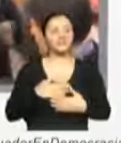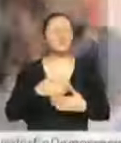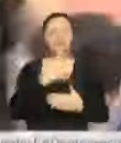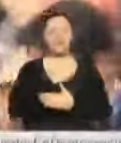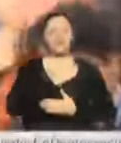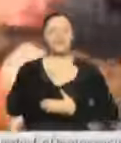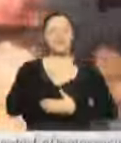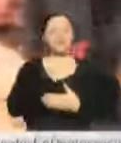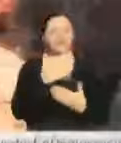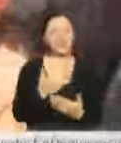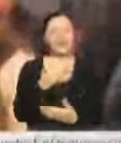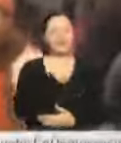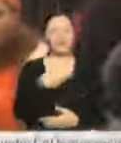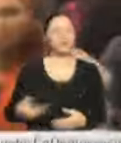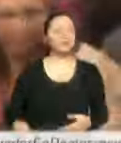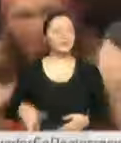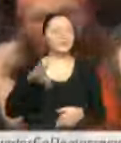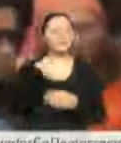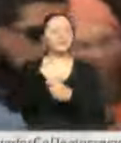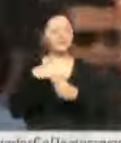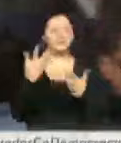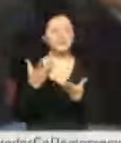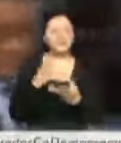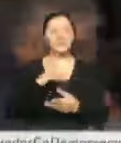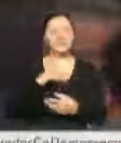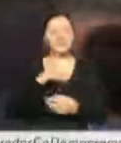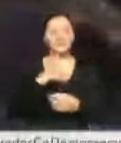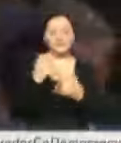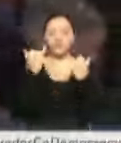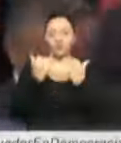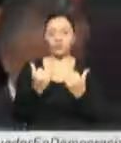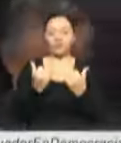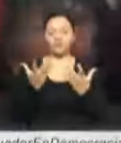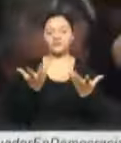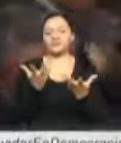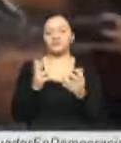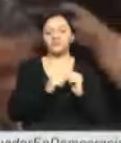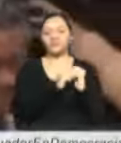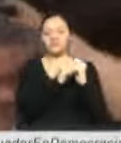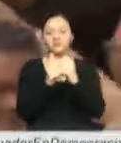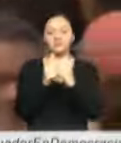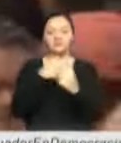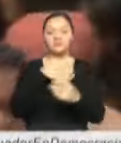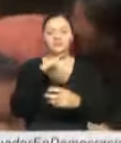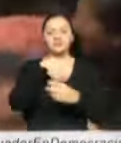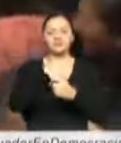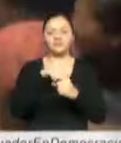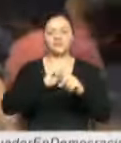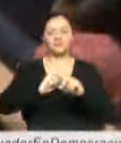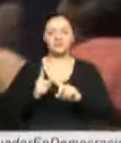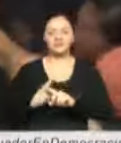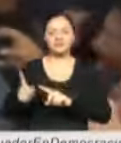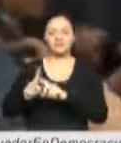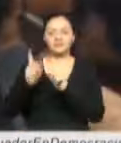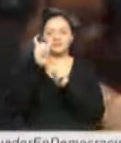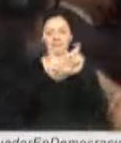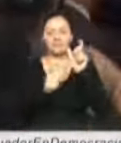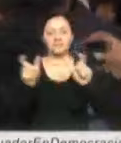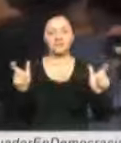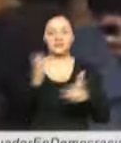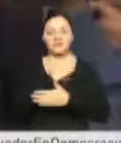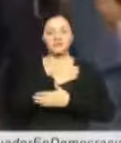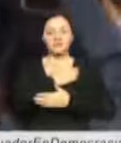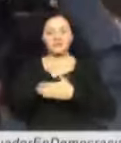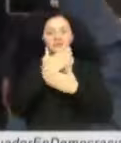el mandatario, como ustedes pueden observar, en este preciso momento, acompañado de varios ciudadanos, saludando a